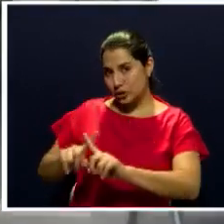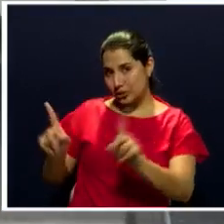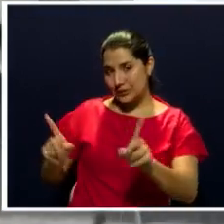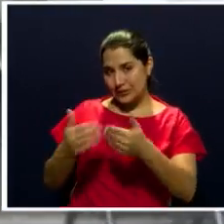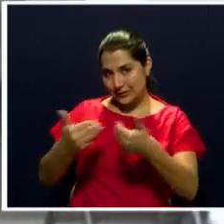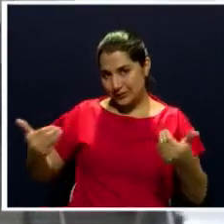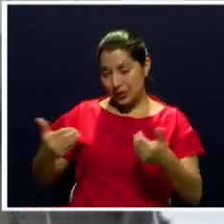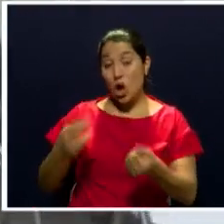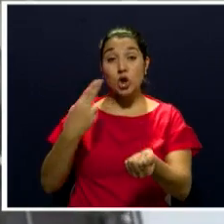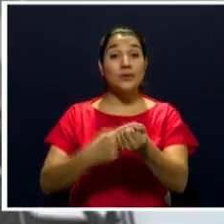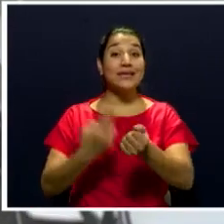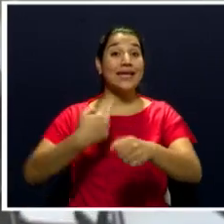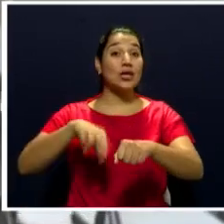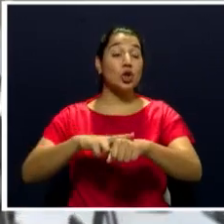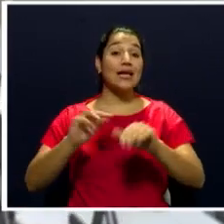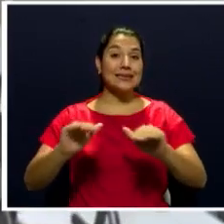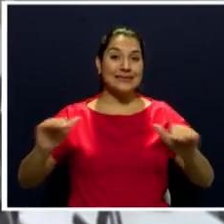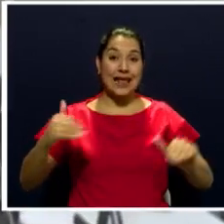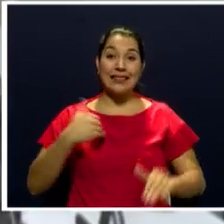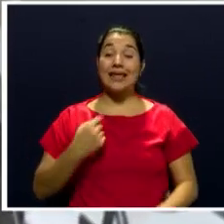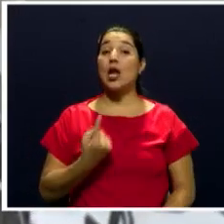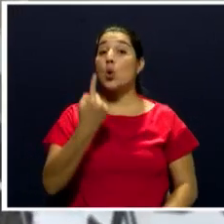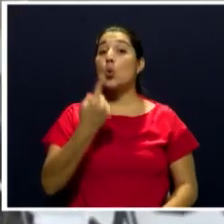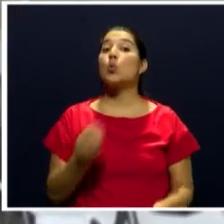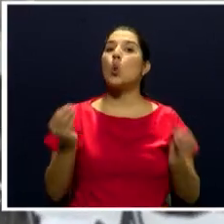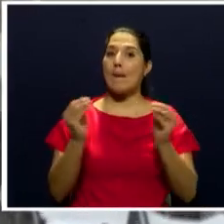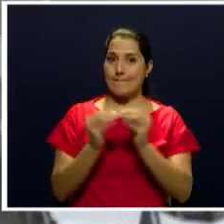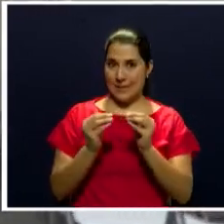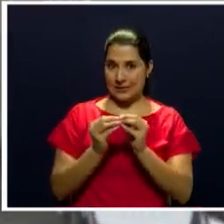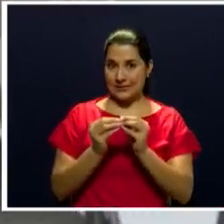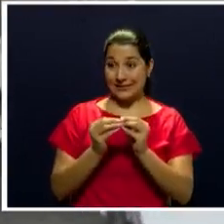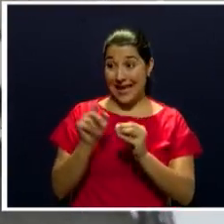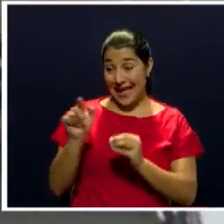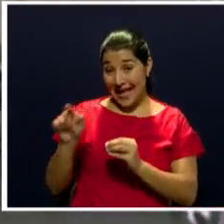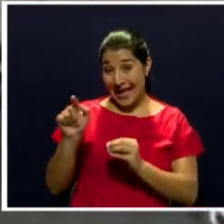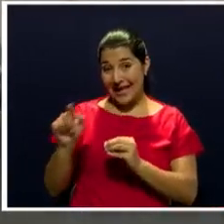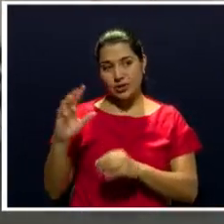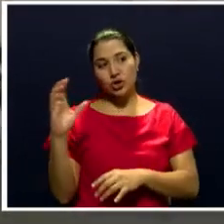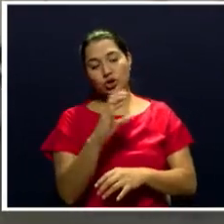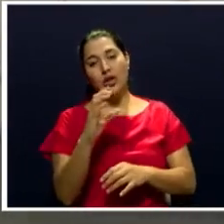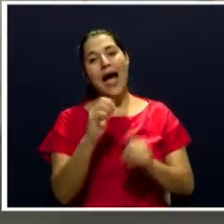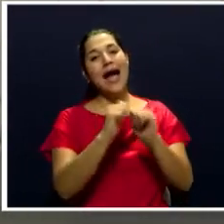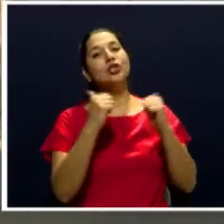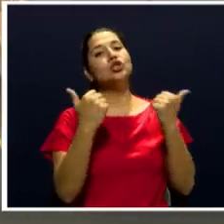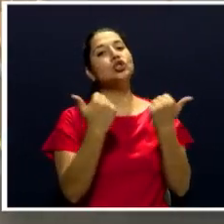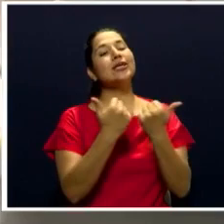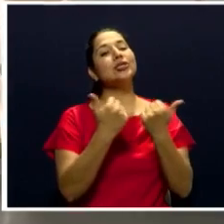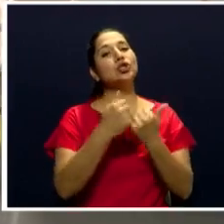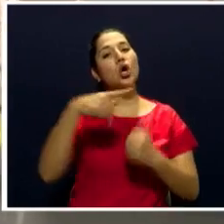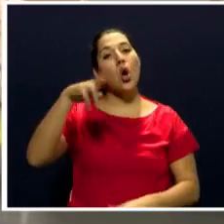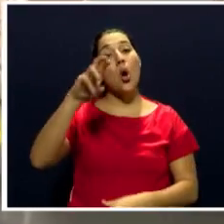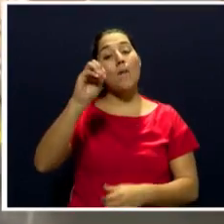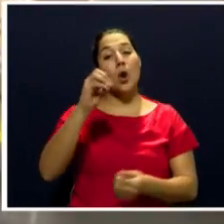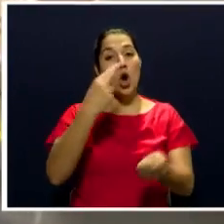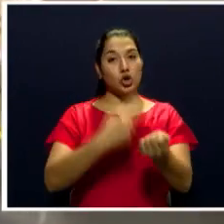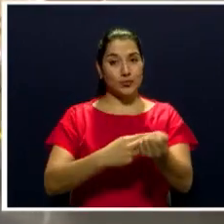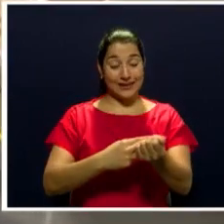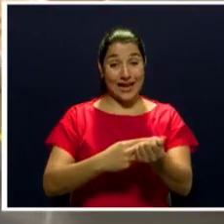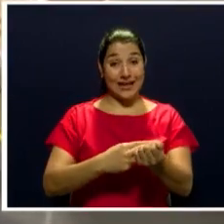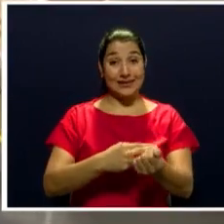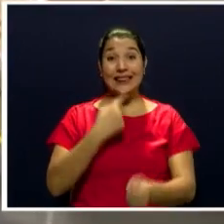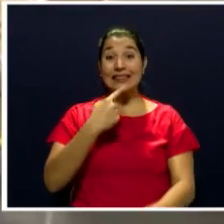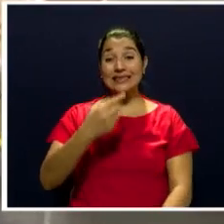de Niños tiene a disposición otra unidad de estas que le pertenece a la Asociación Pro Hospital. El jerarca de la Caja, Román Macaya,